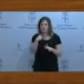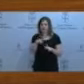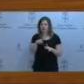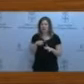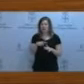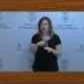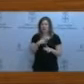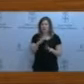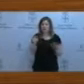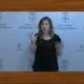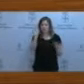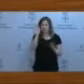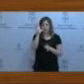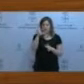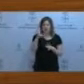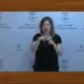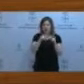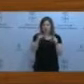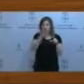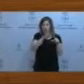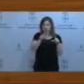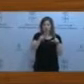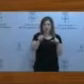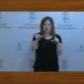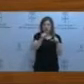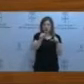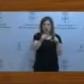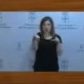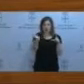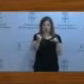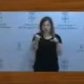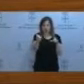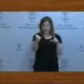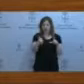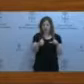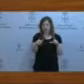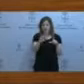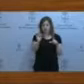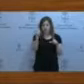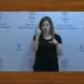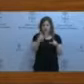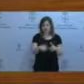toda la región, pero particularmente en las áreas sanitarias periféricas.